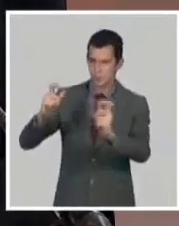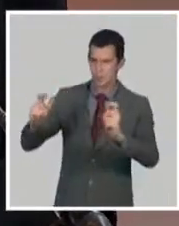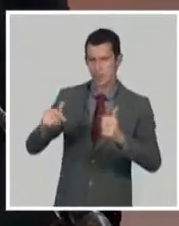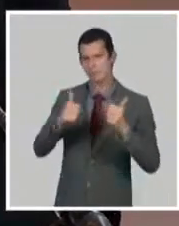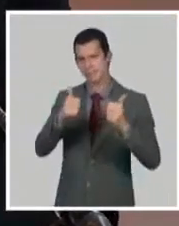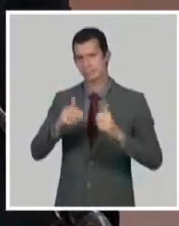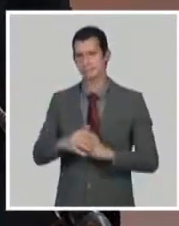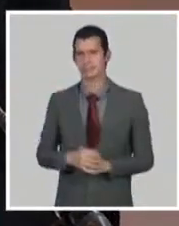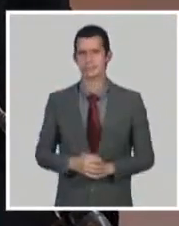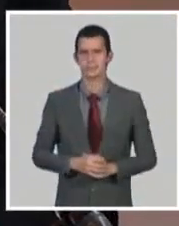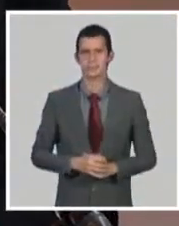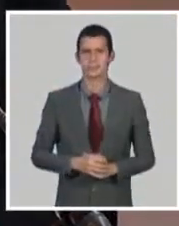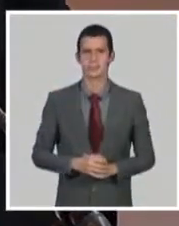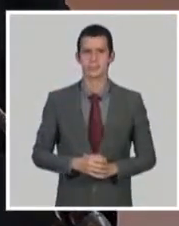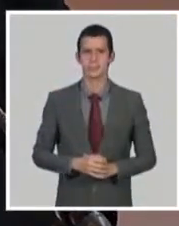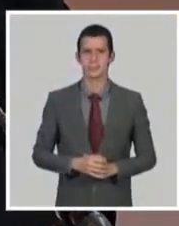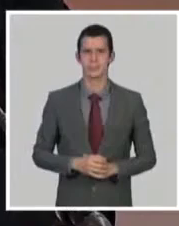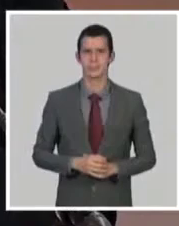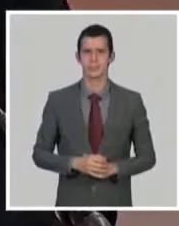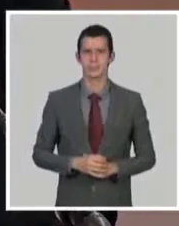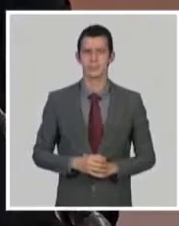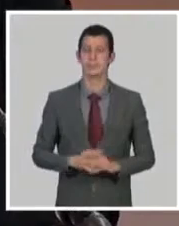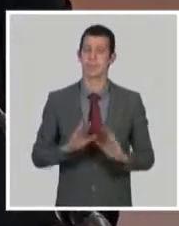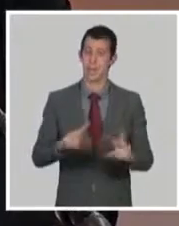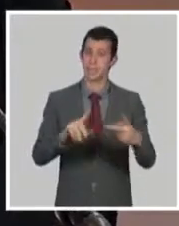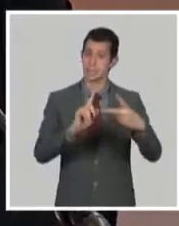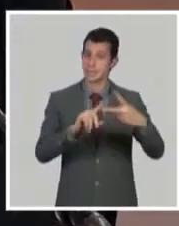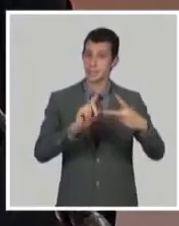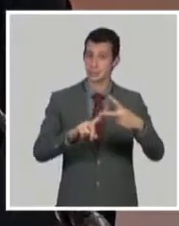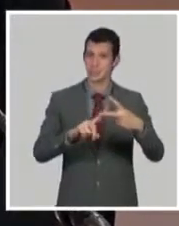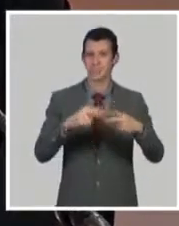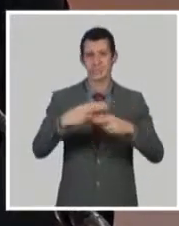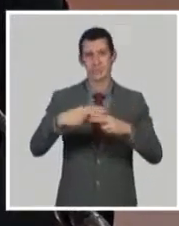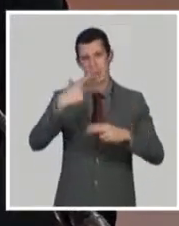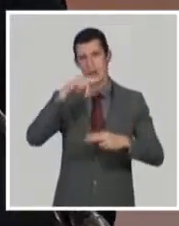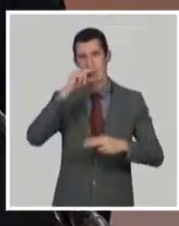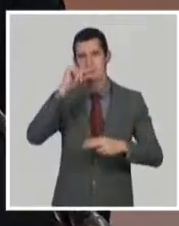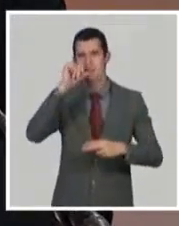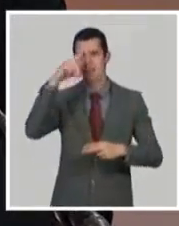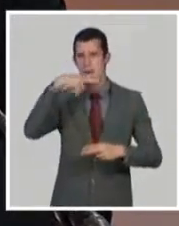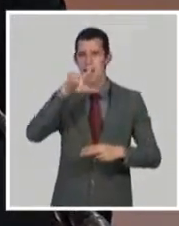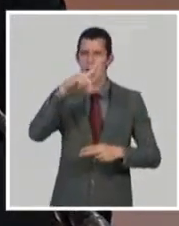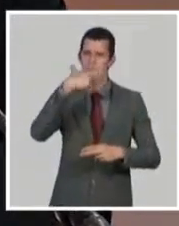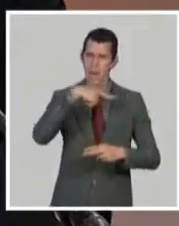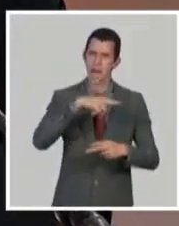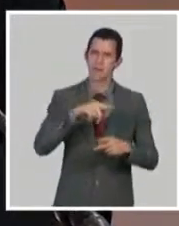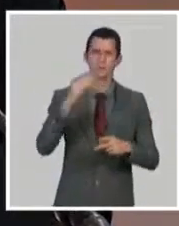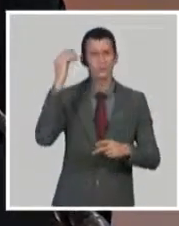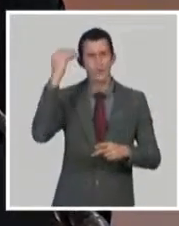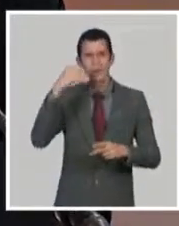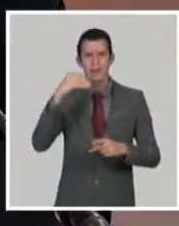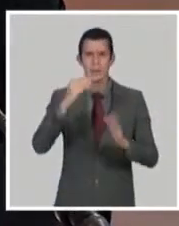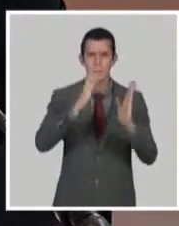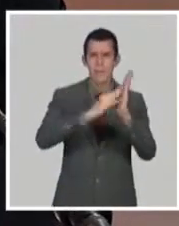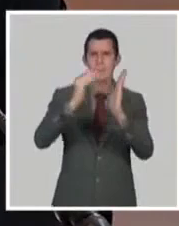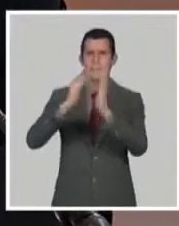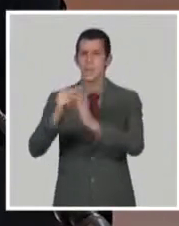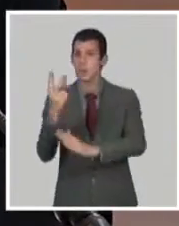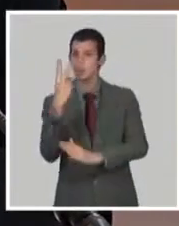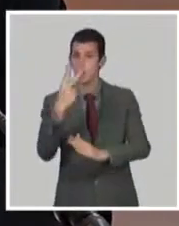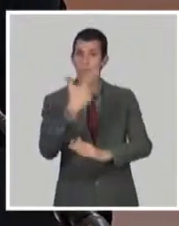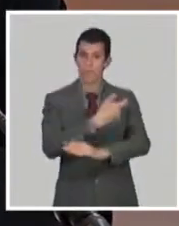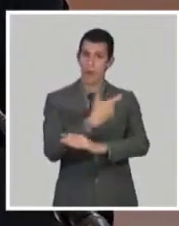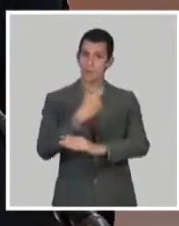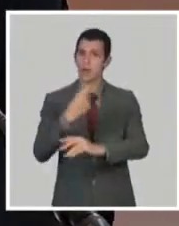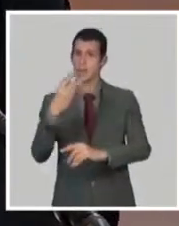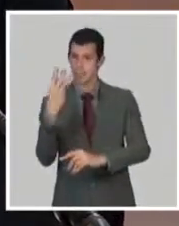largos se siguen estudiando y de ser los resultados importantes, pues nos estaríamos planteando también estudios con estos